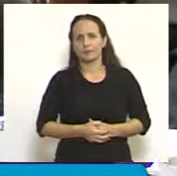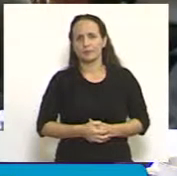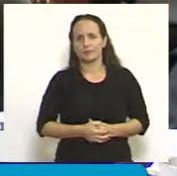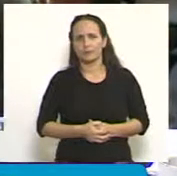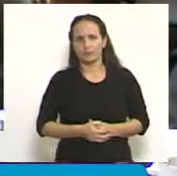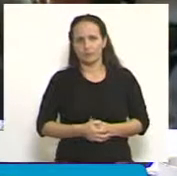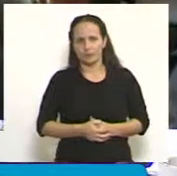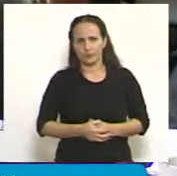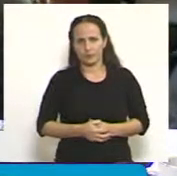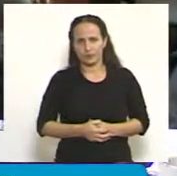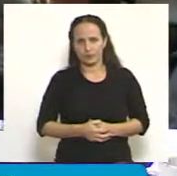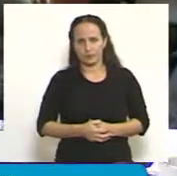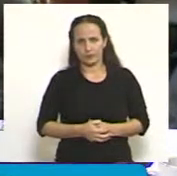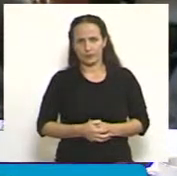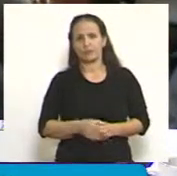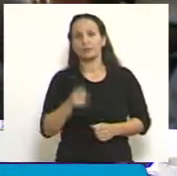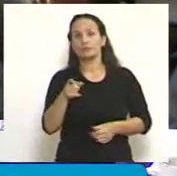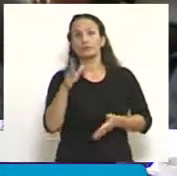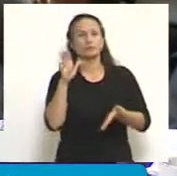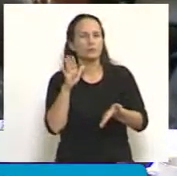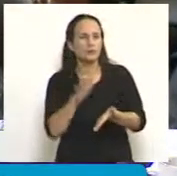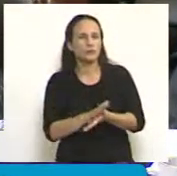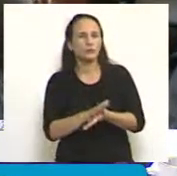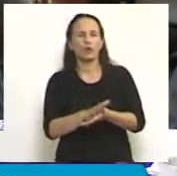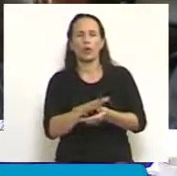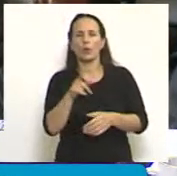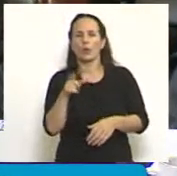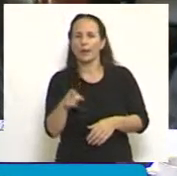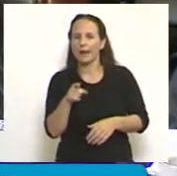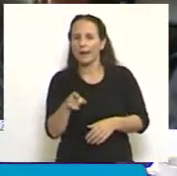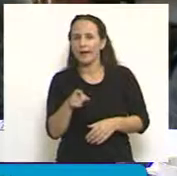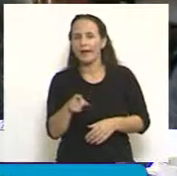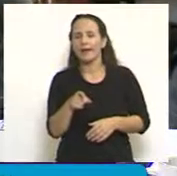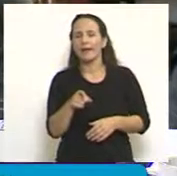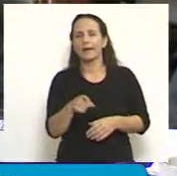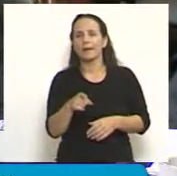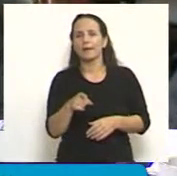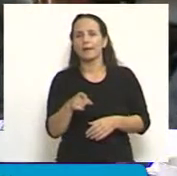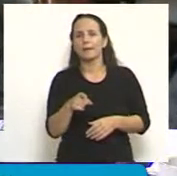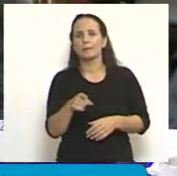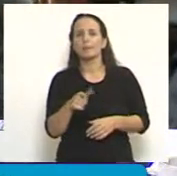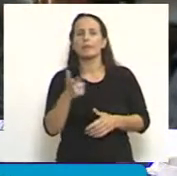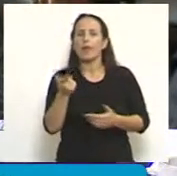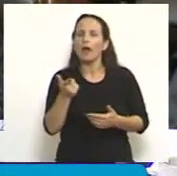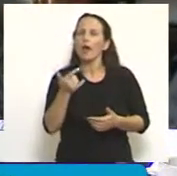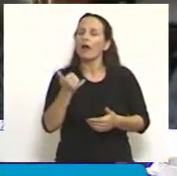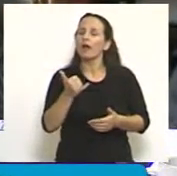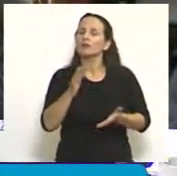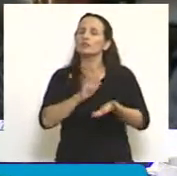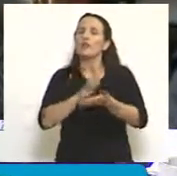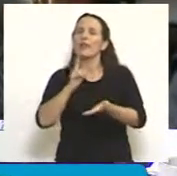de la vindicta pública, es decir, es la titular de la acción fiscal y de ella